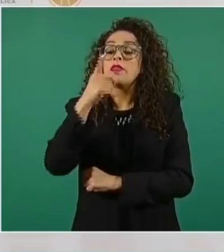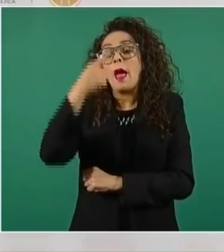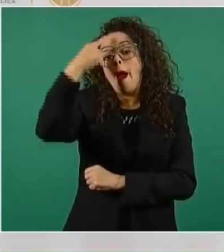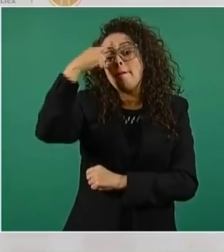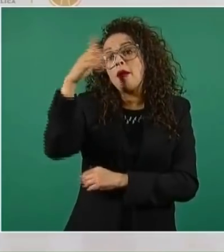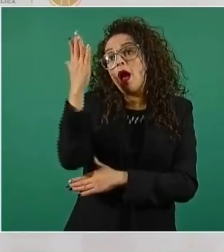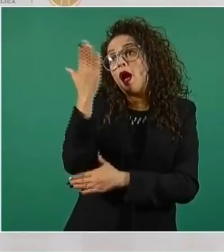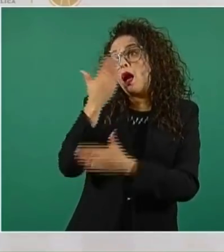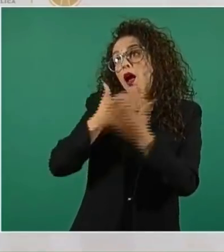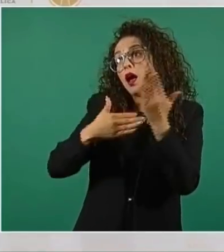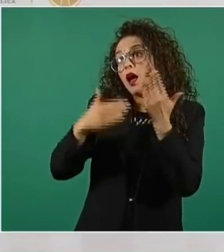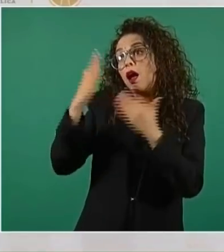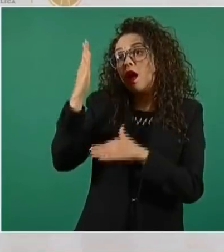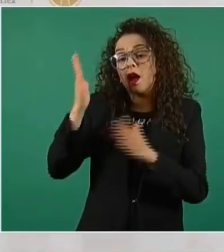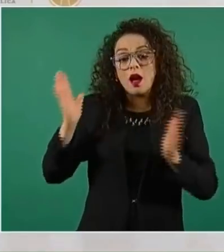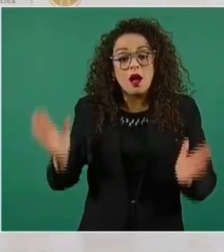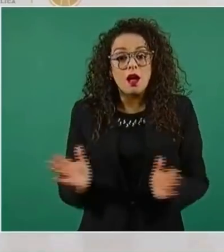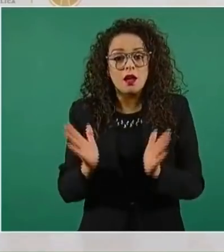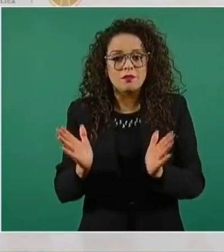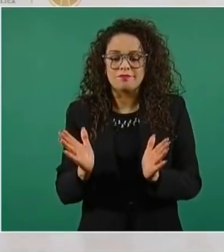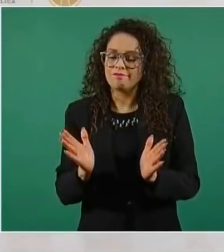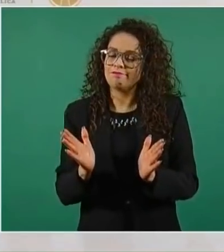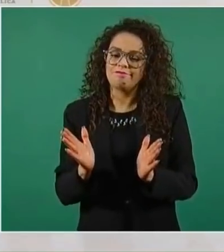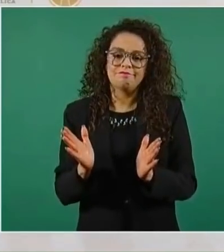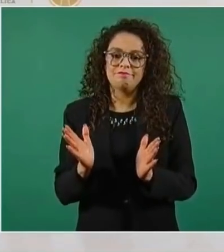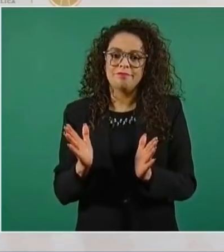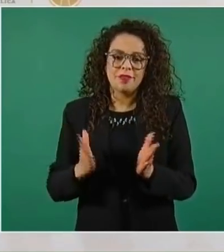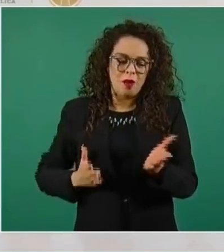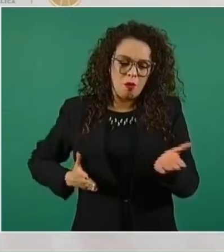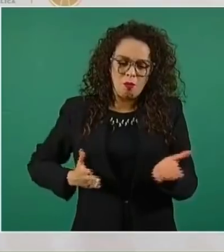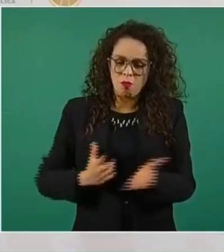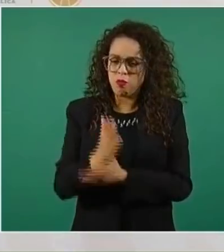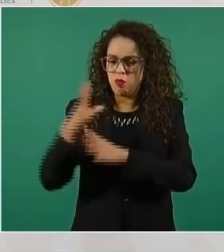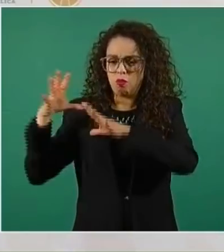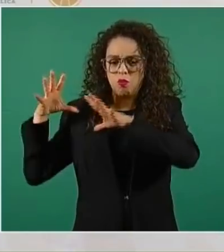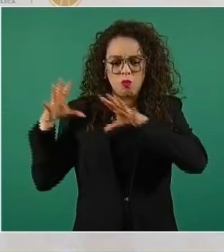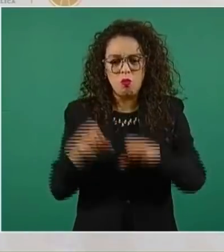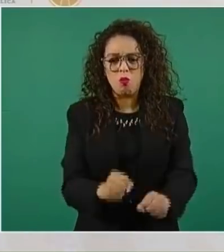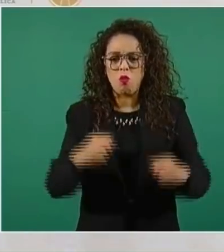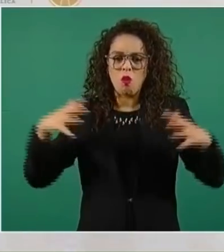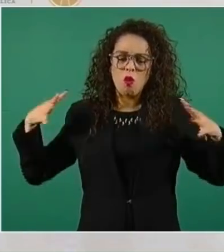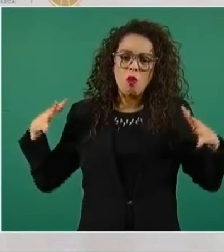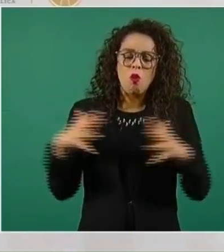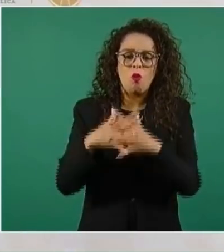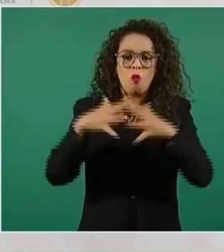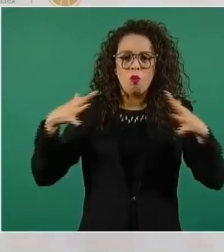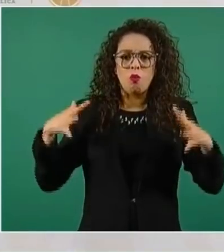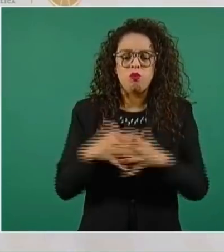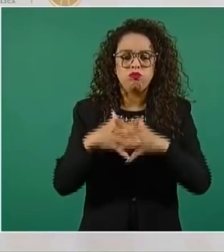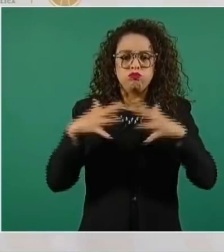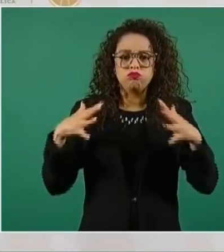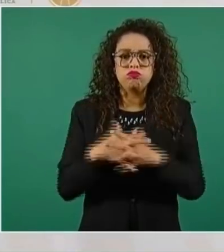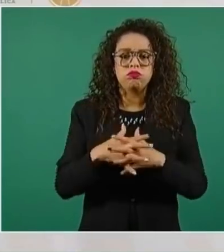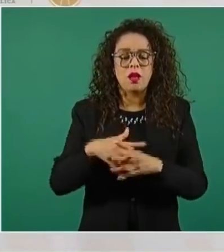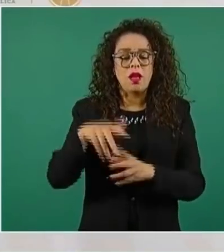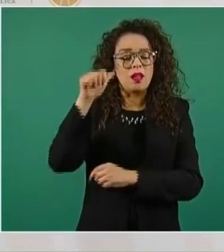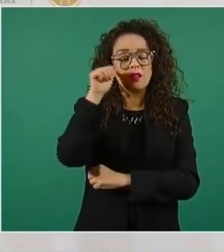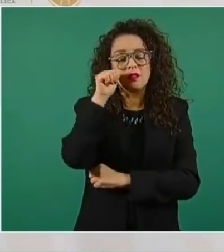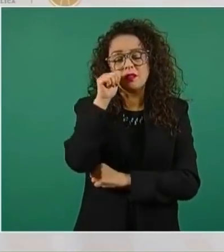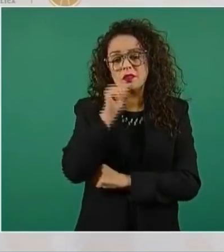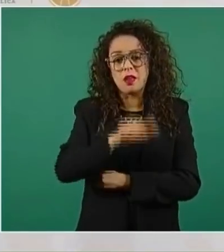Las conquistas, las invasiones, las guerras siempre serán un